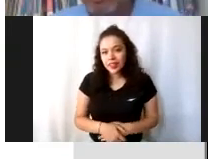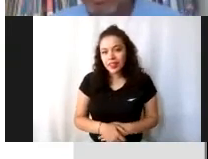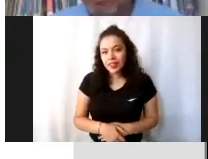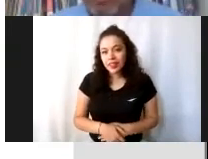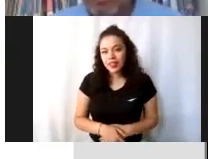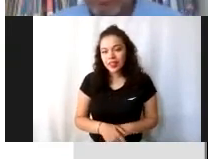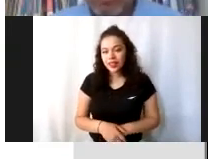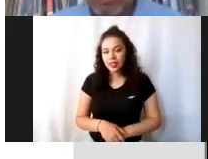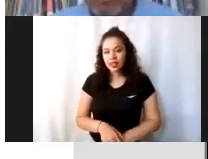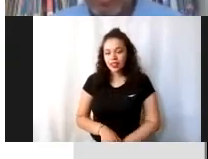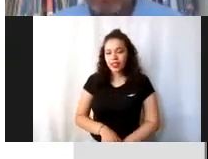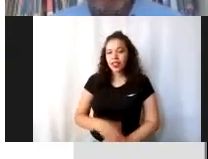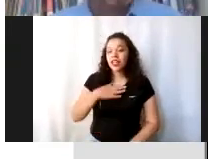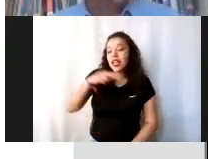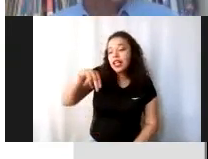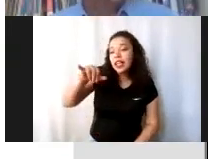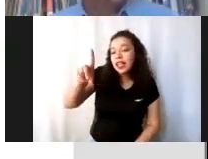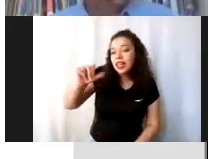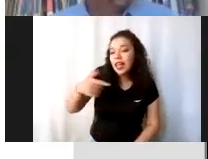Hola, soy compañera. Nidia.